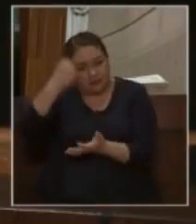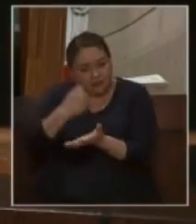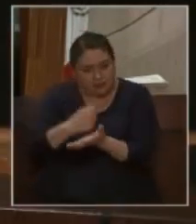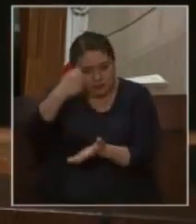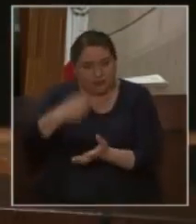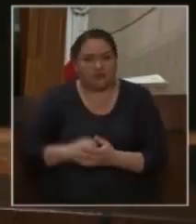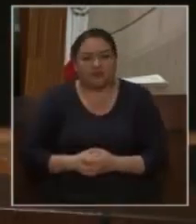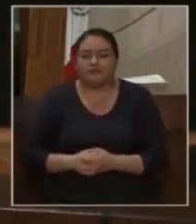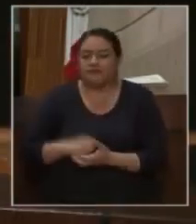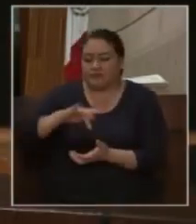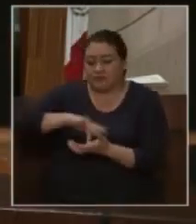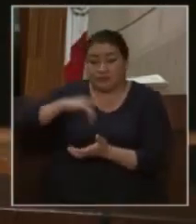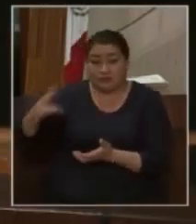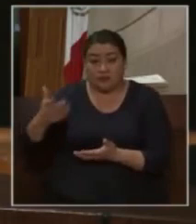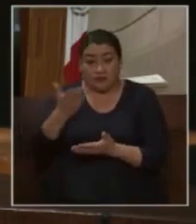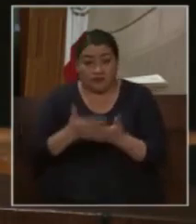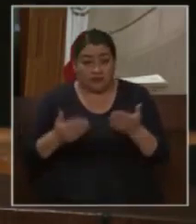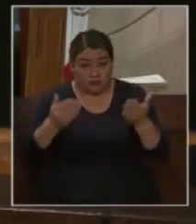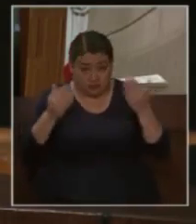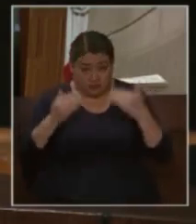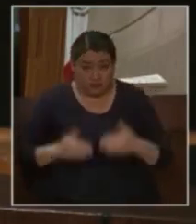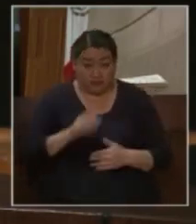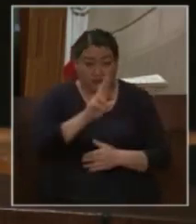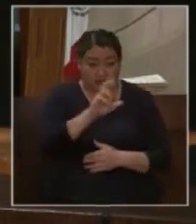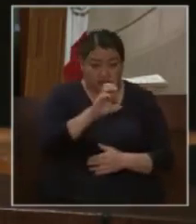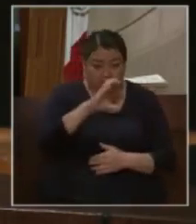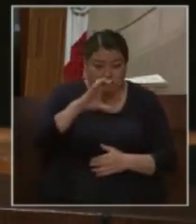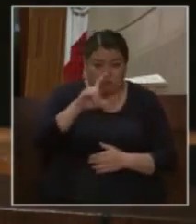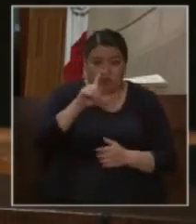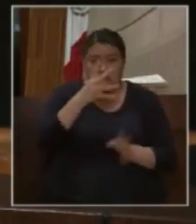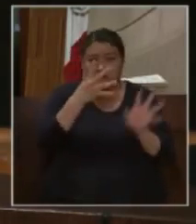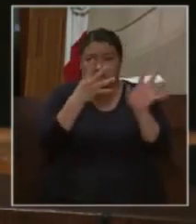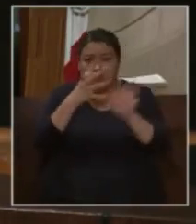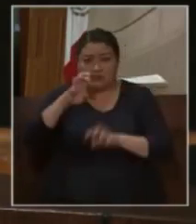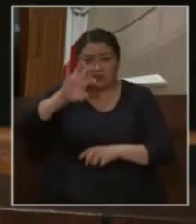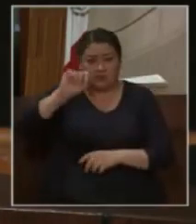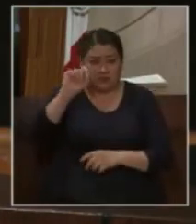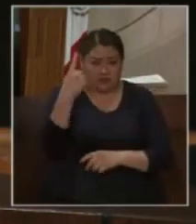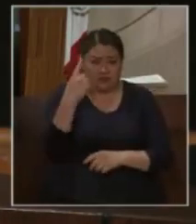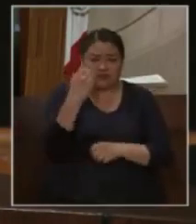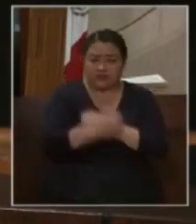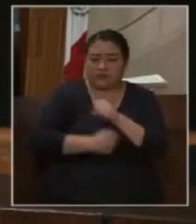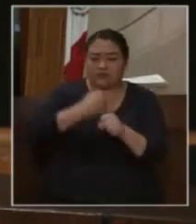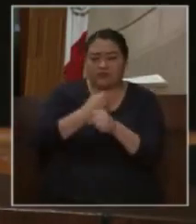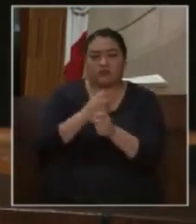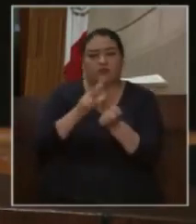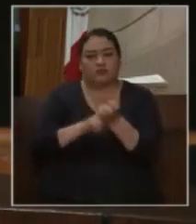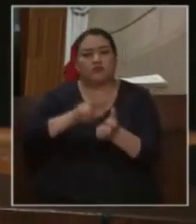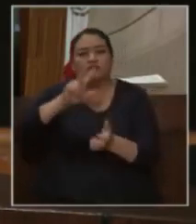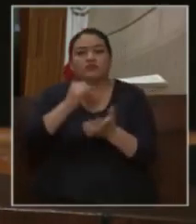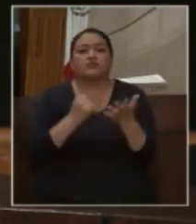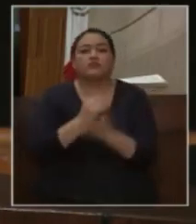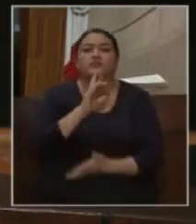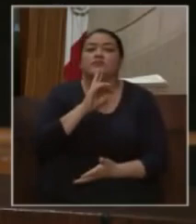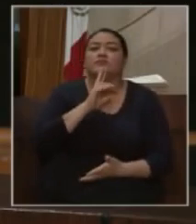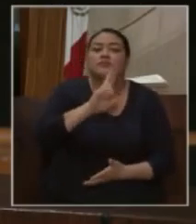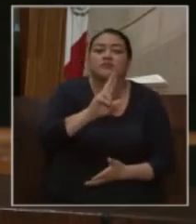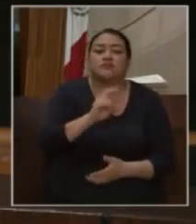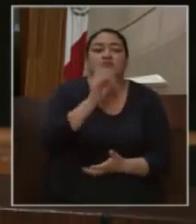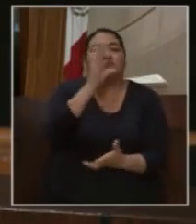votos. Gracias. En consecuencia, en el recurso de reconsideración 921 del año en que se actúa, se